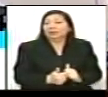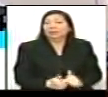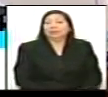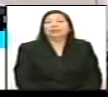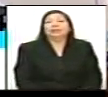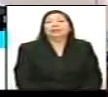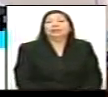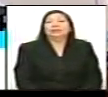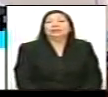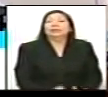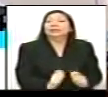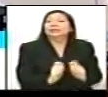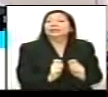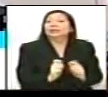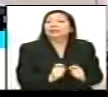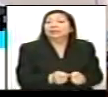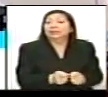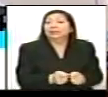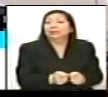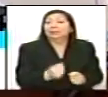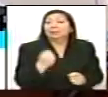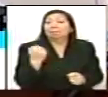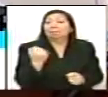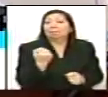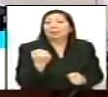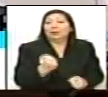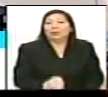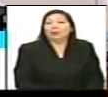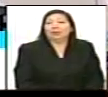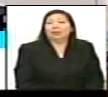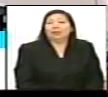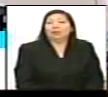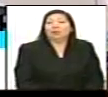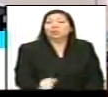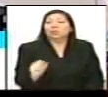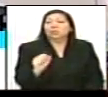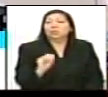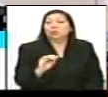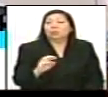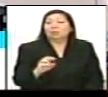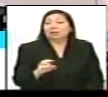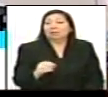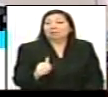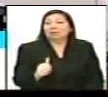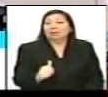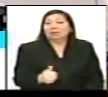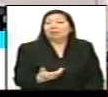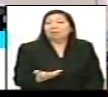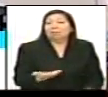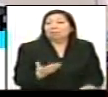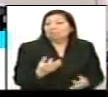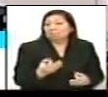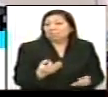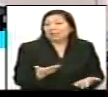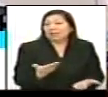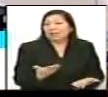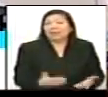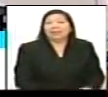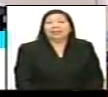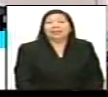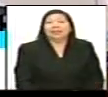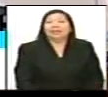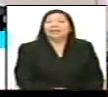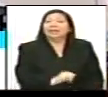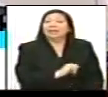inmunidad, dándole un poder a la Corte Suprema que, valgan verdades, es